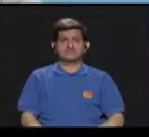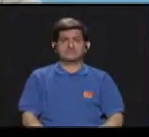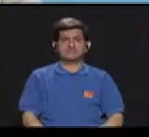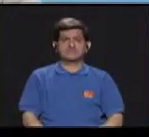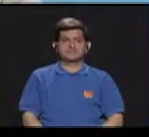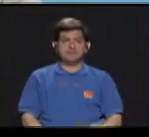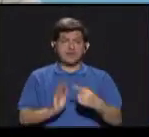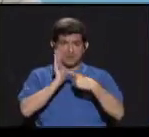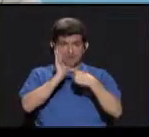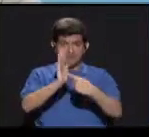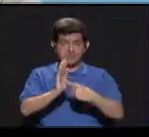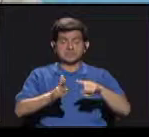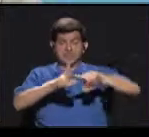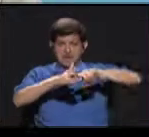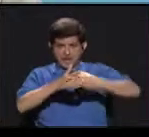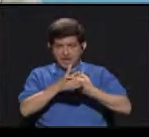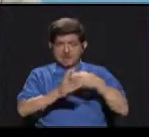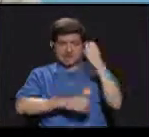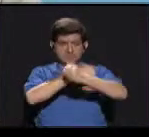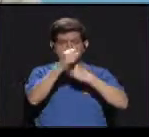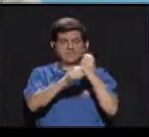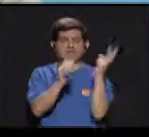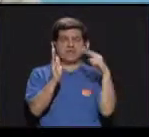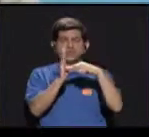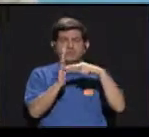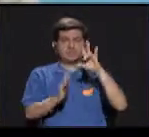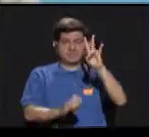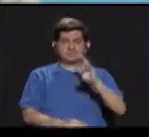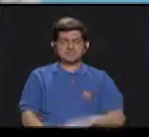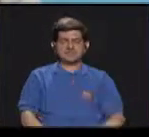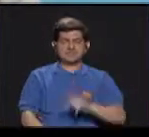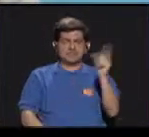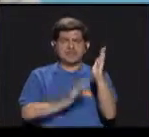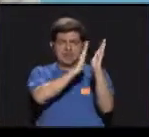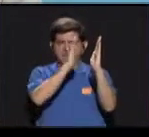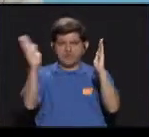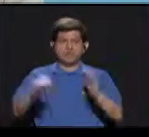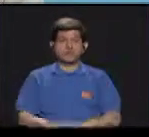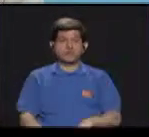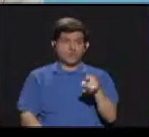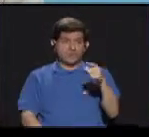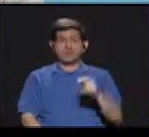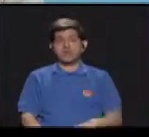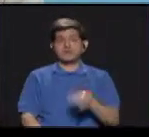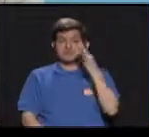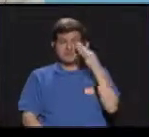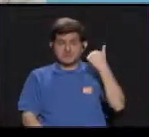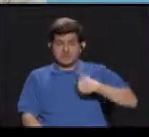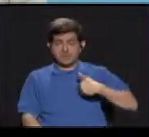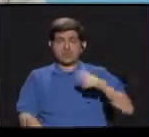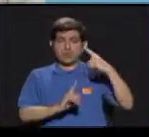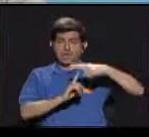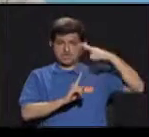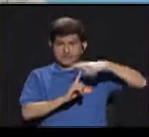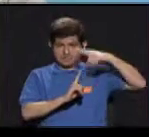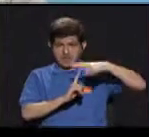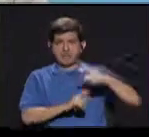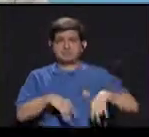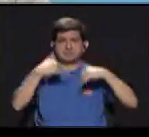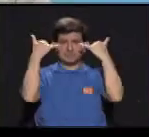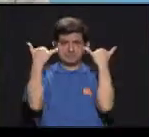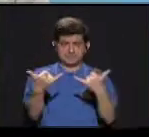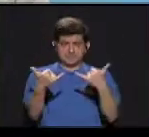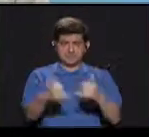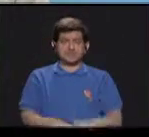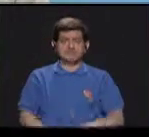que presentamos al principio del año 2007 en la Cinemateca, que el Tío Antonio tomaba un taxi y